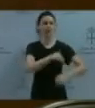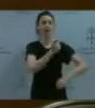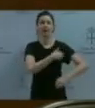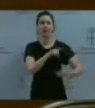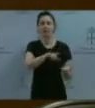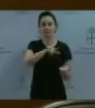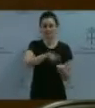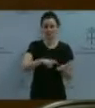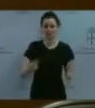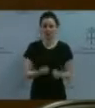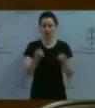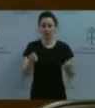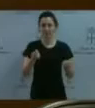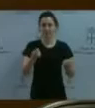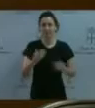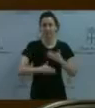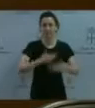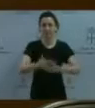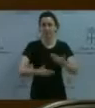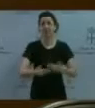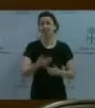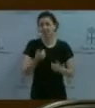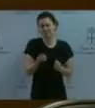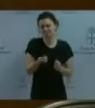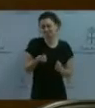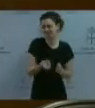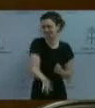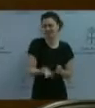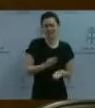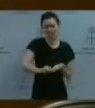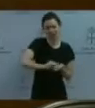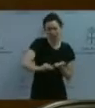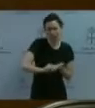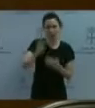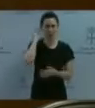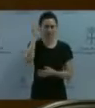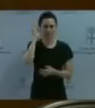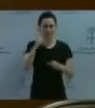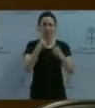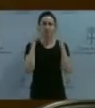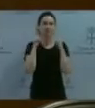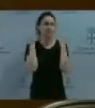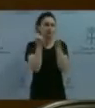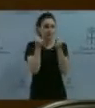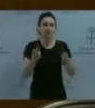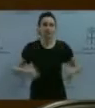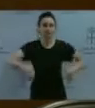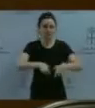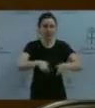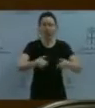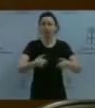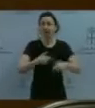y conferencias, y no sabemos a dónde podrá llegar esa cifra si se toma la decisión irresponsable